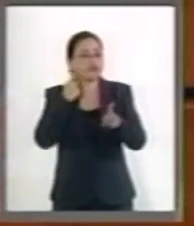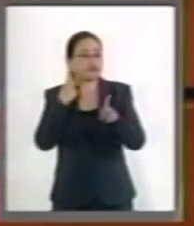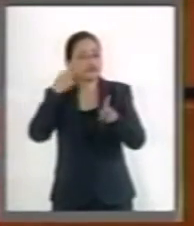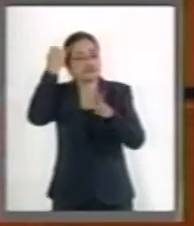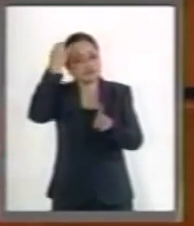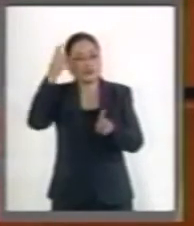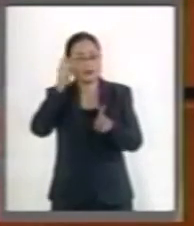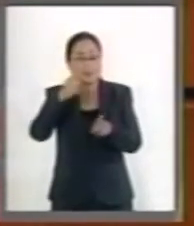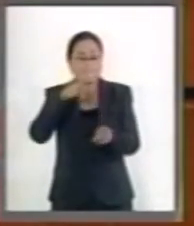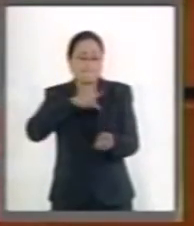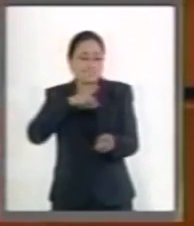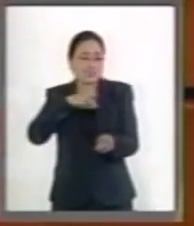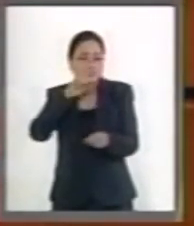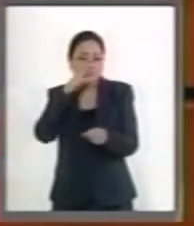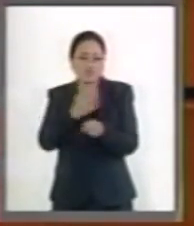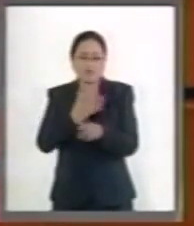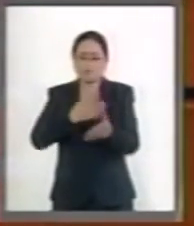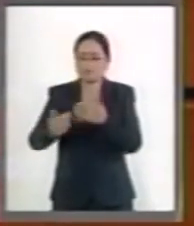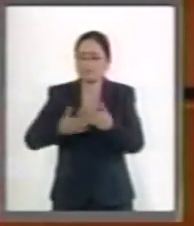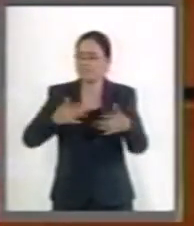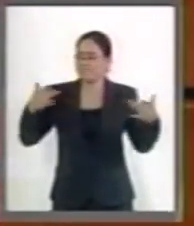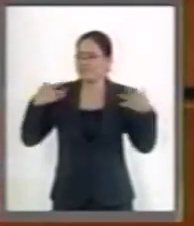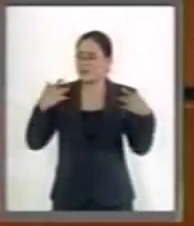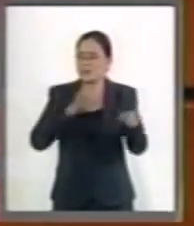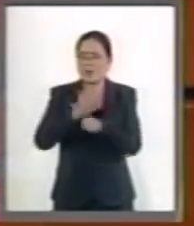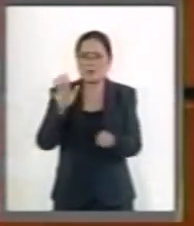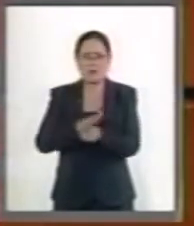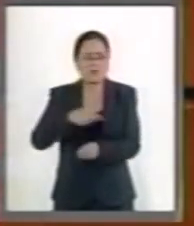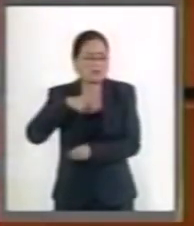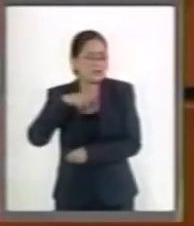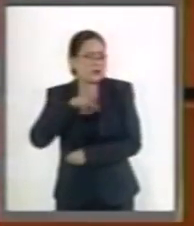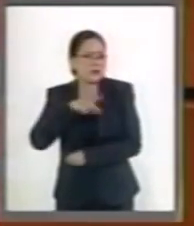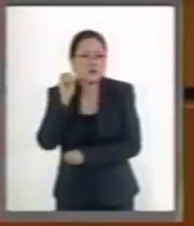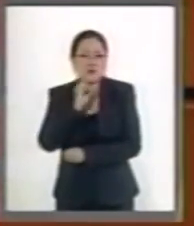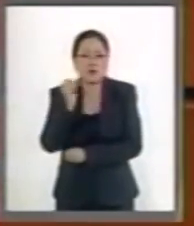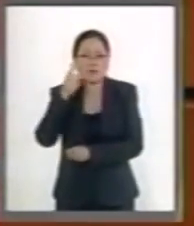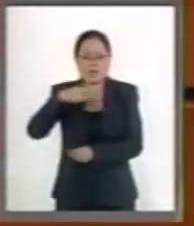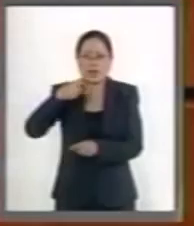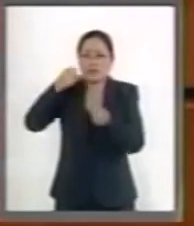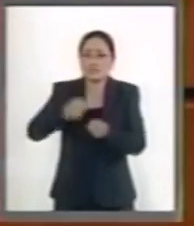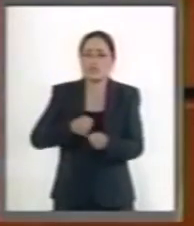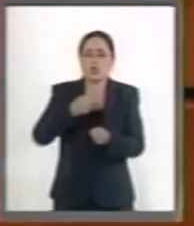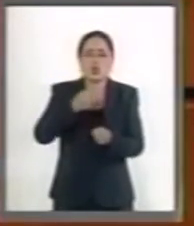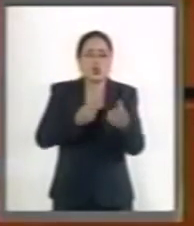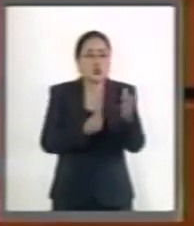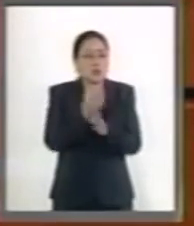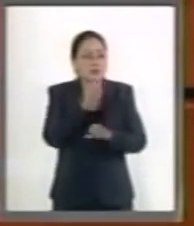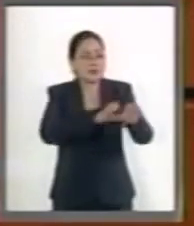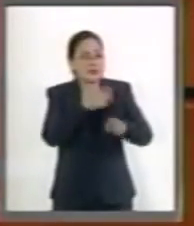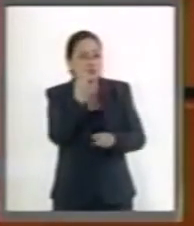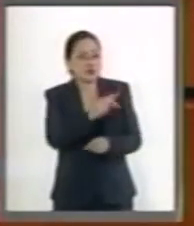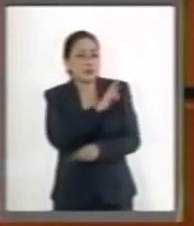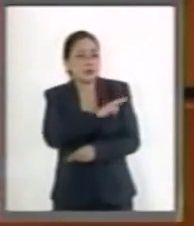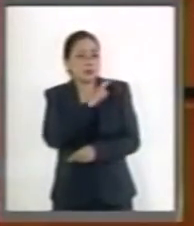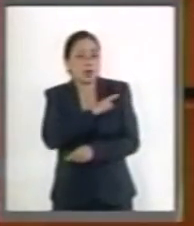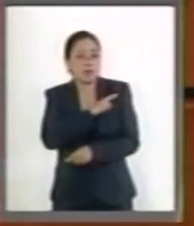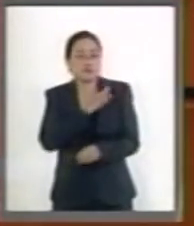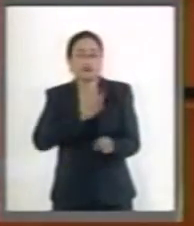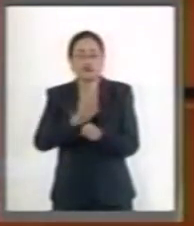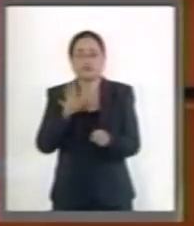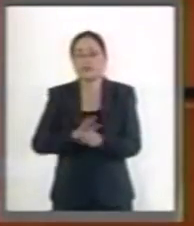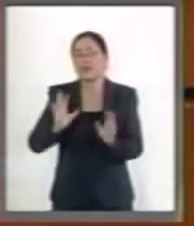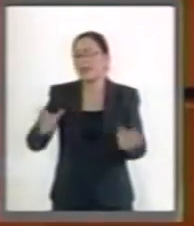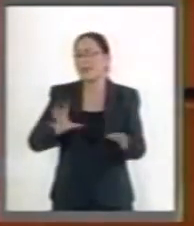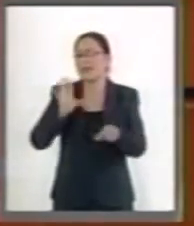ya no es su culpa los gasolinazos y para asegurar el negocio de los privados, que por cierto ya ha dado